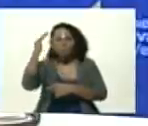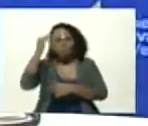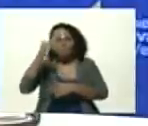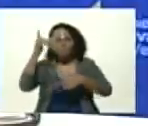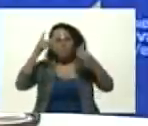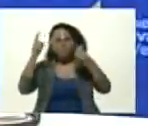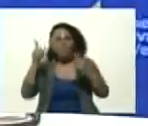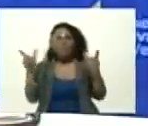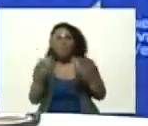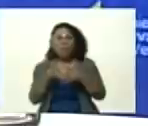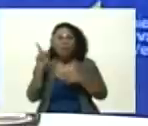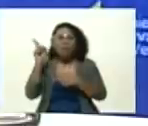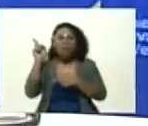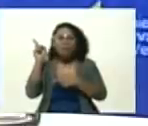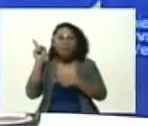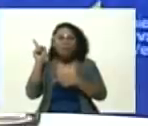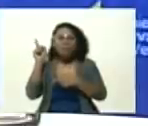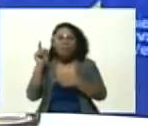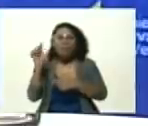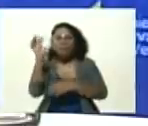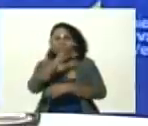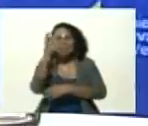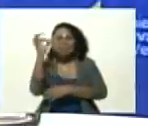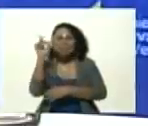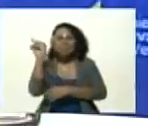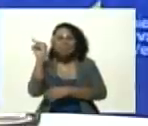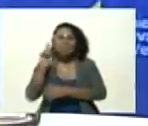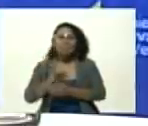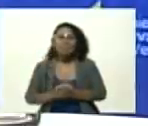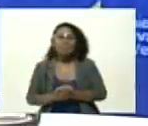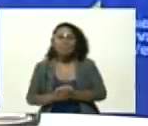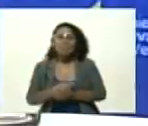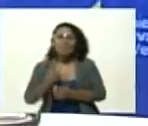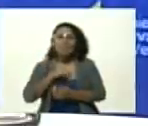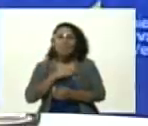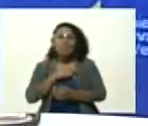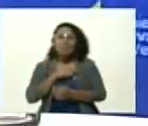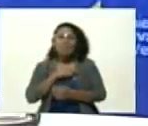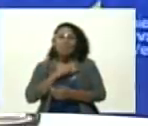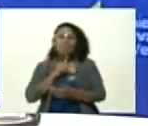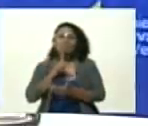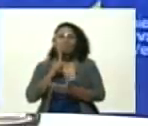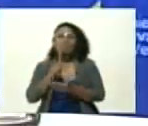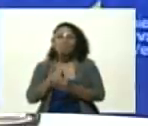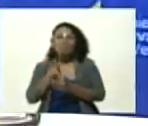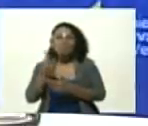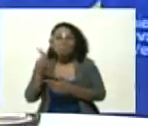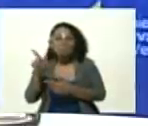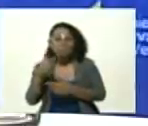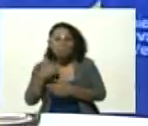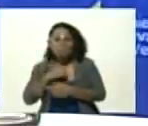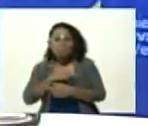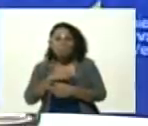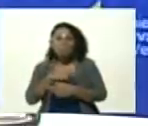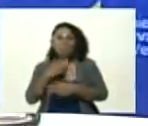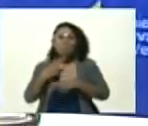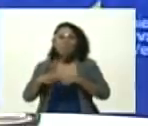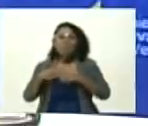hacer reuniones ahí en Barquisimeto. Y nosotros llegábamos con nuestros muchachos,